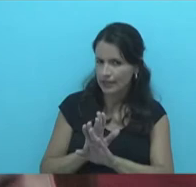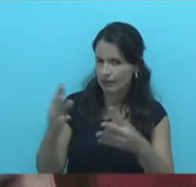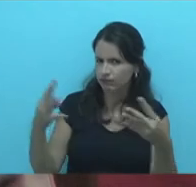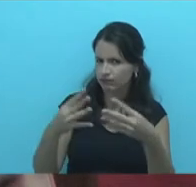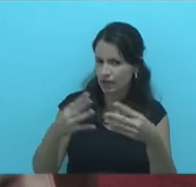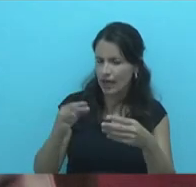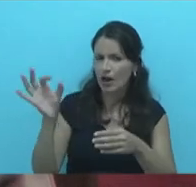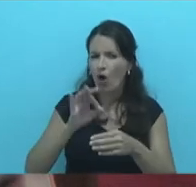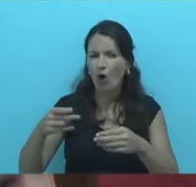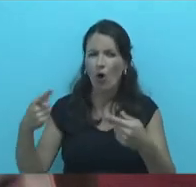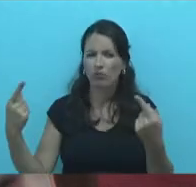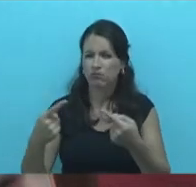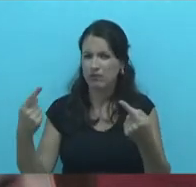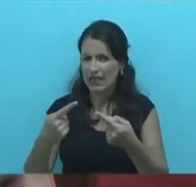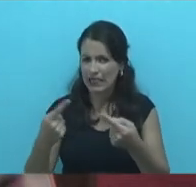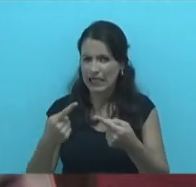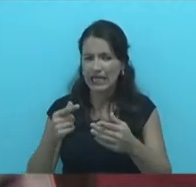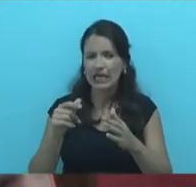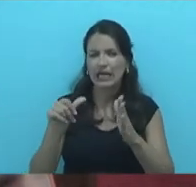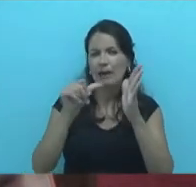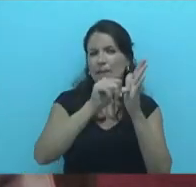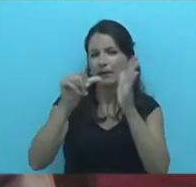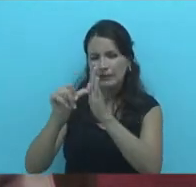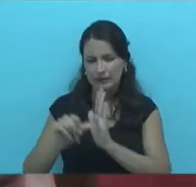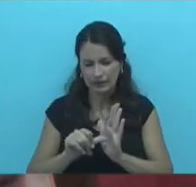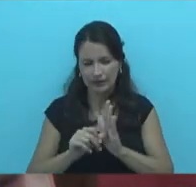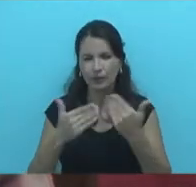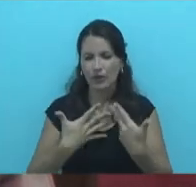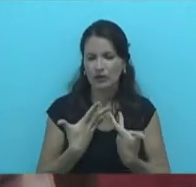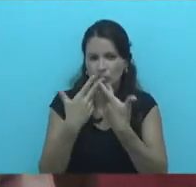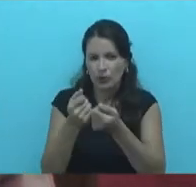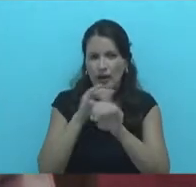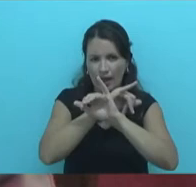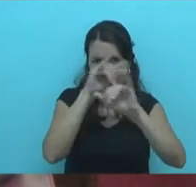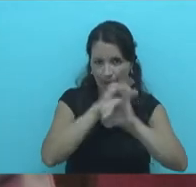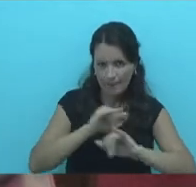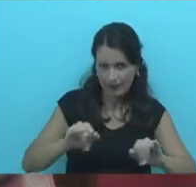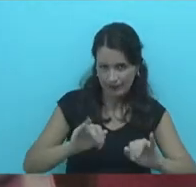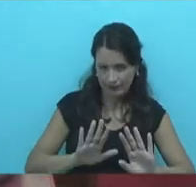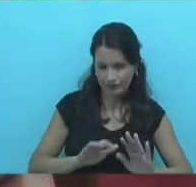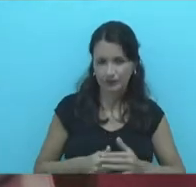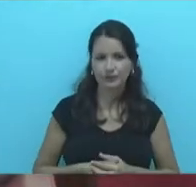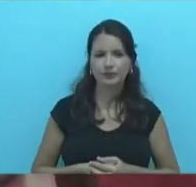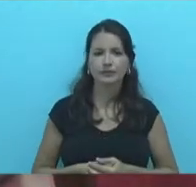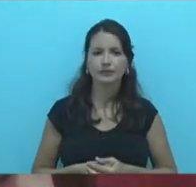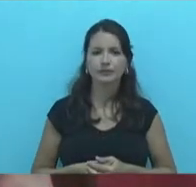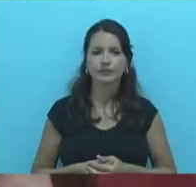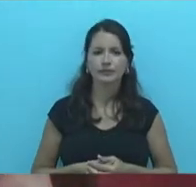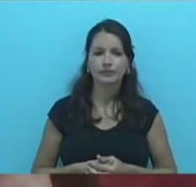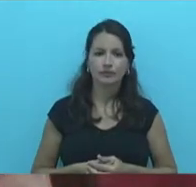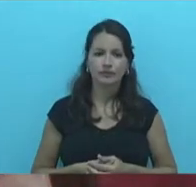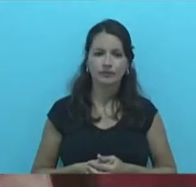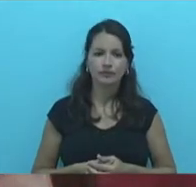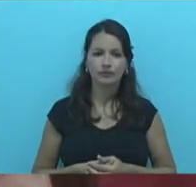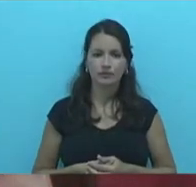las confrontaciones armadas y posibilitar la paz, que fue Carlos Calvo. Que le quiero aclarar, para los que